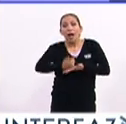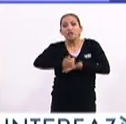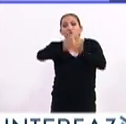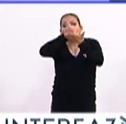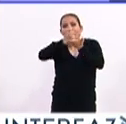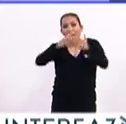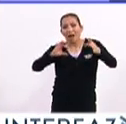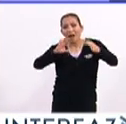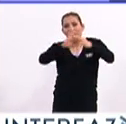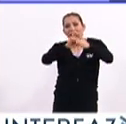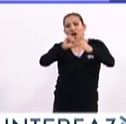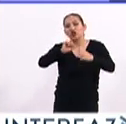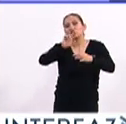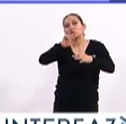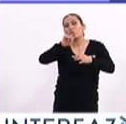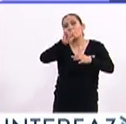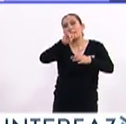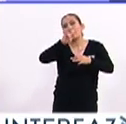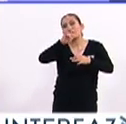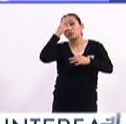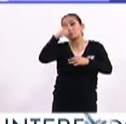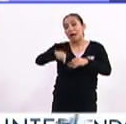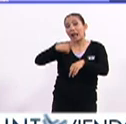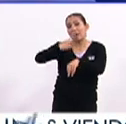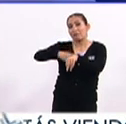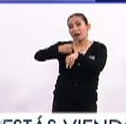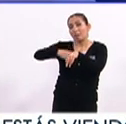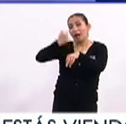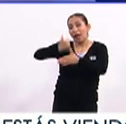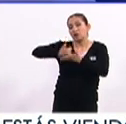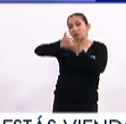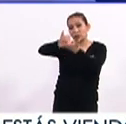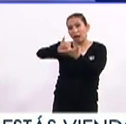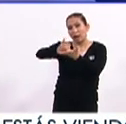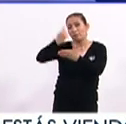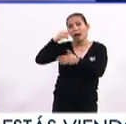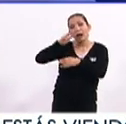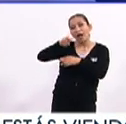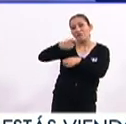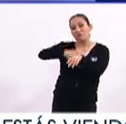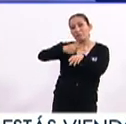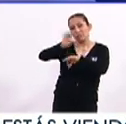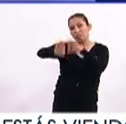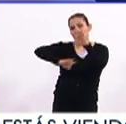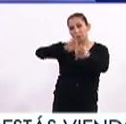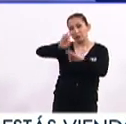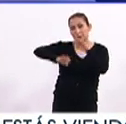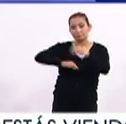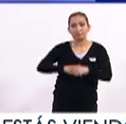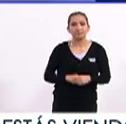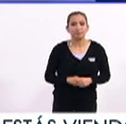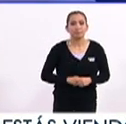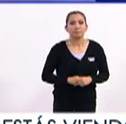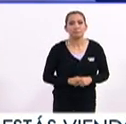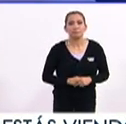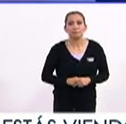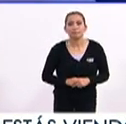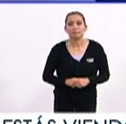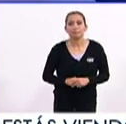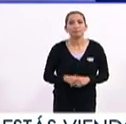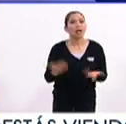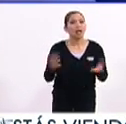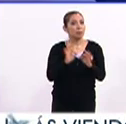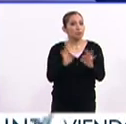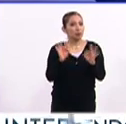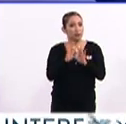para ciertas patologías, para ayudar en el tratamiento de ciertas patologías. Claro. ¿Qué